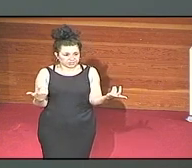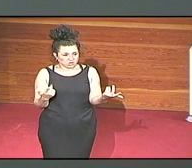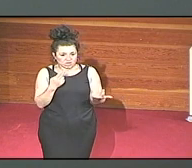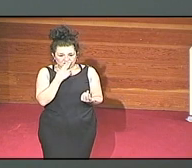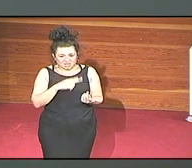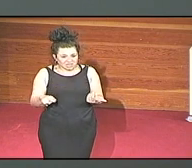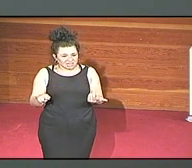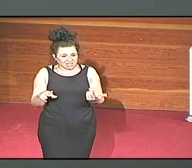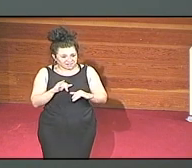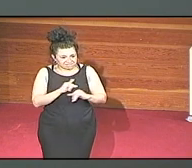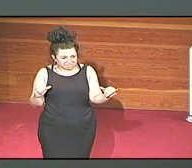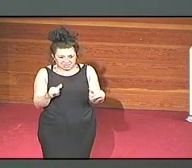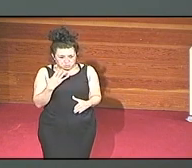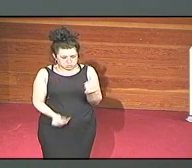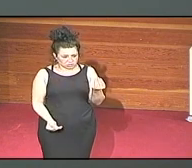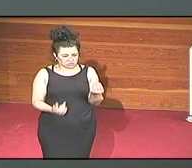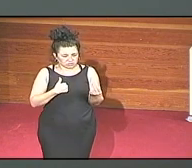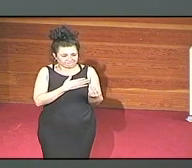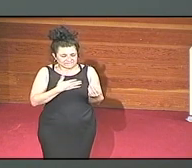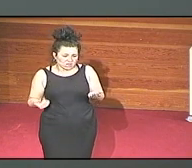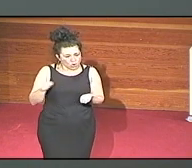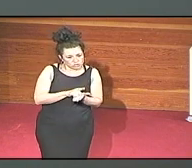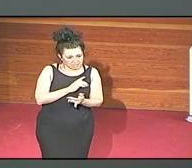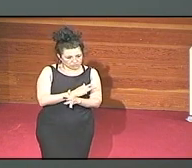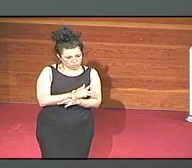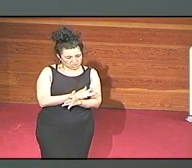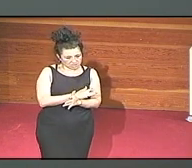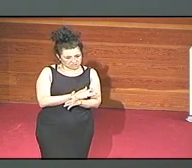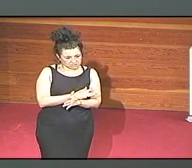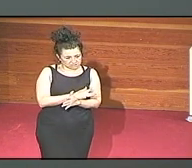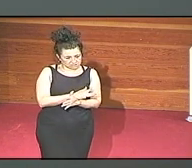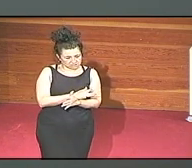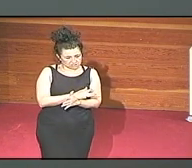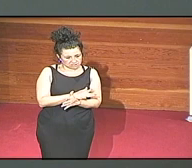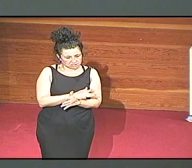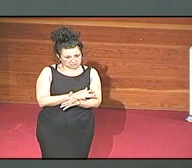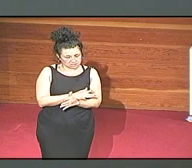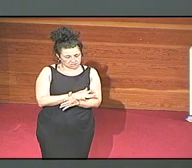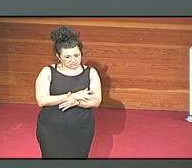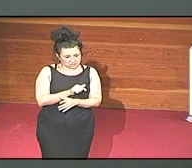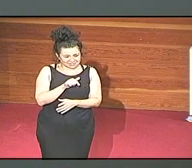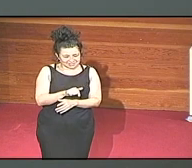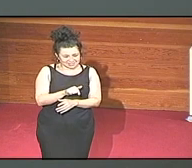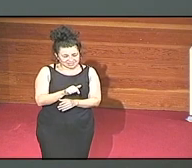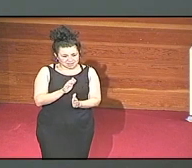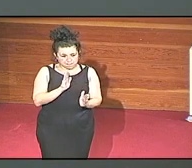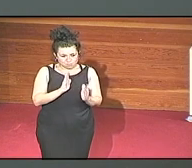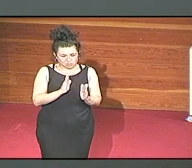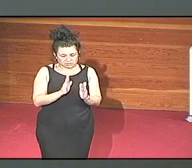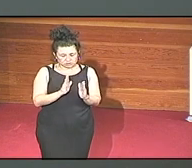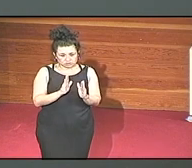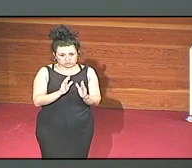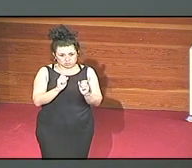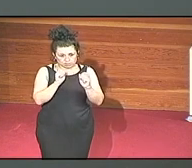demasiado pronto yo querría volver a jugar y ese ese momento fue un clic porque poco a